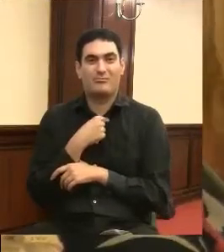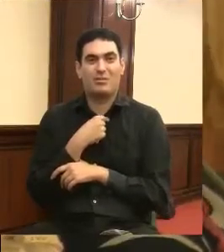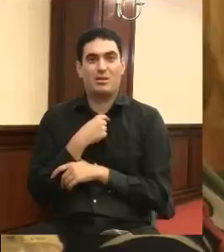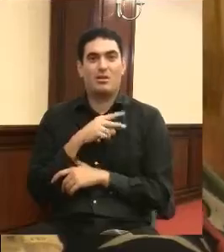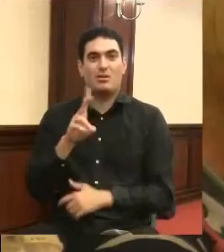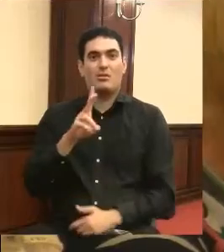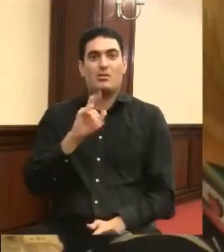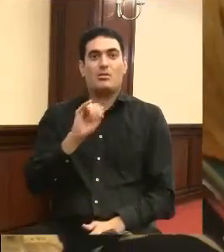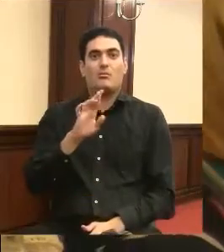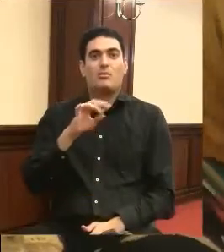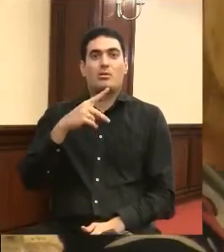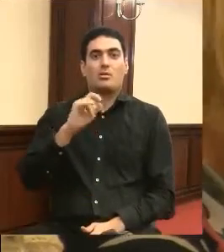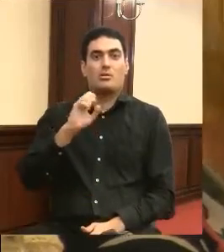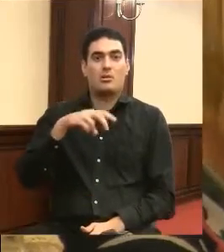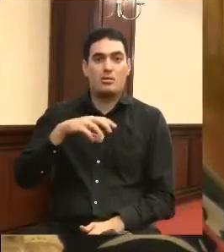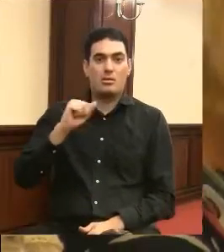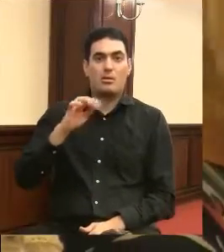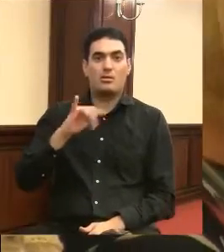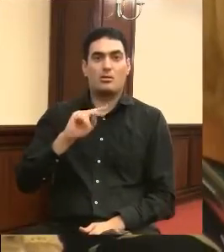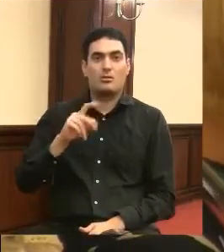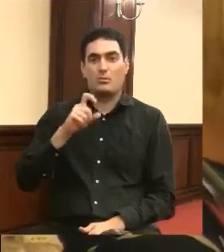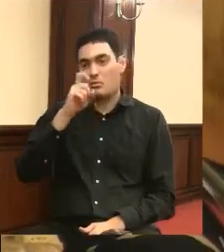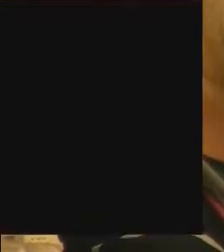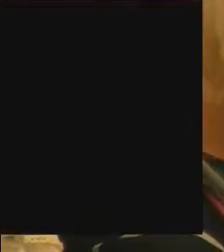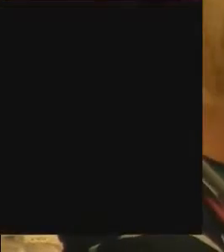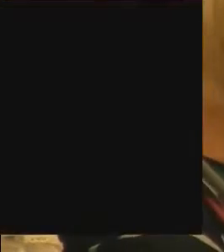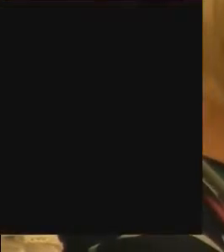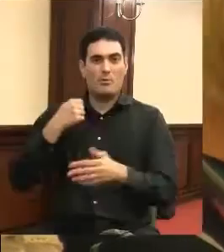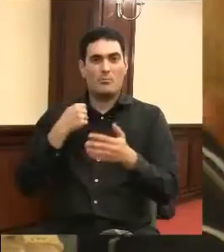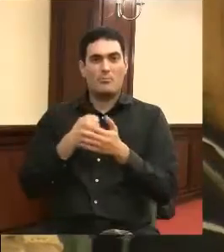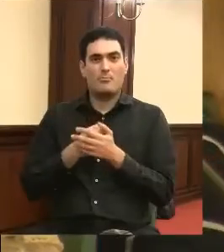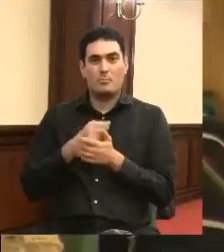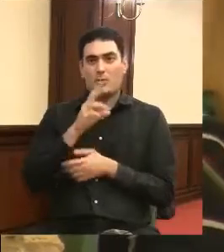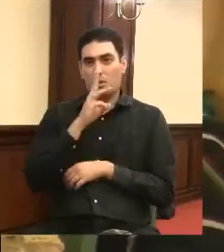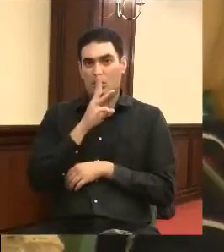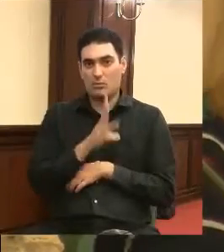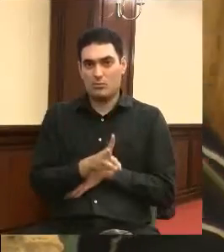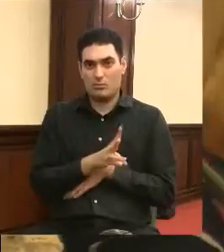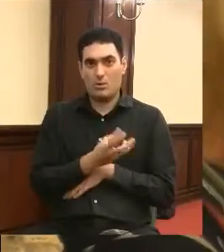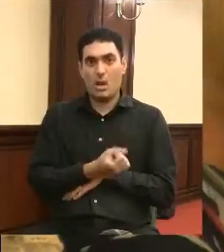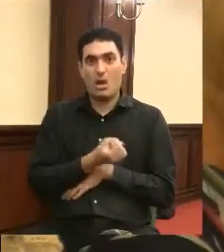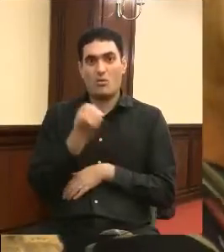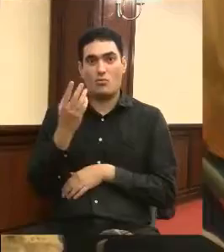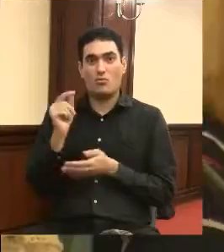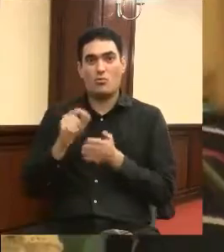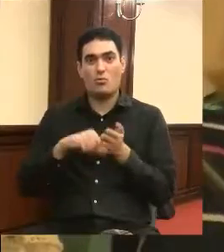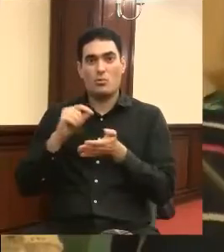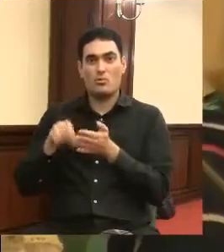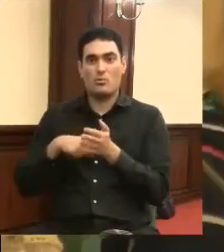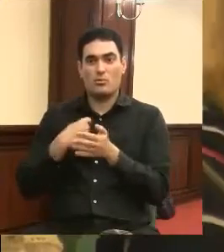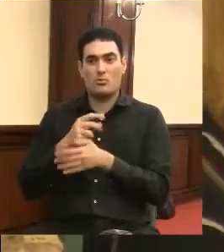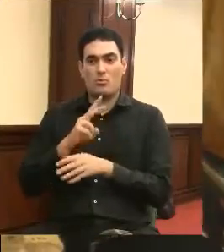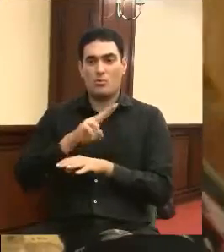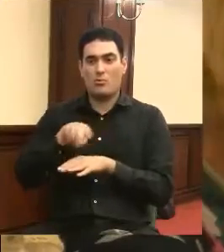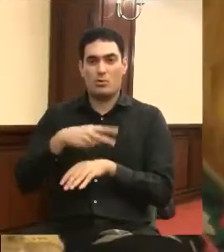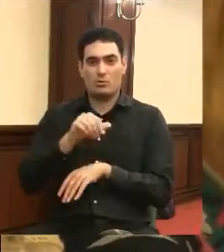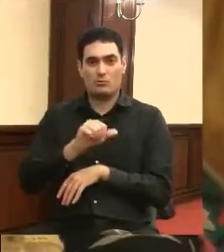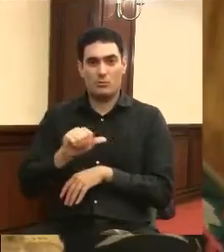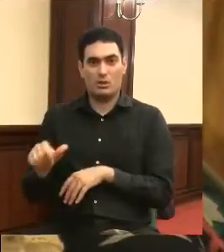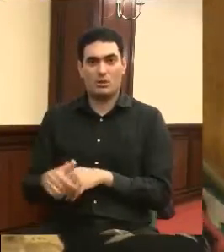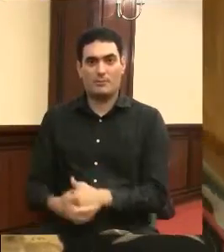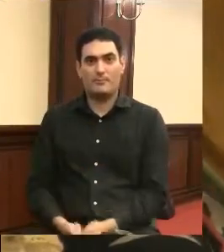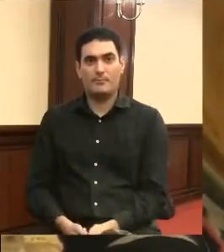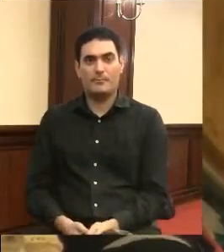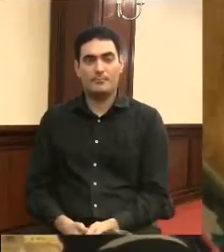no deja de ser una cantidad irrisoria la que le supondrá a Virgin Active, teniendo en cuenta que la antigüedad máxima de estos trabajadores es de